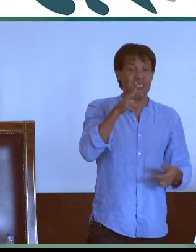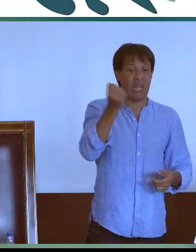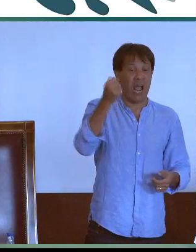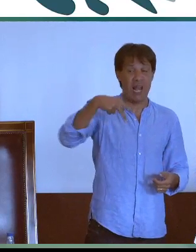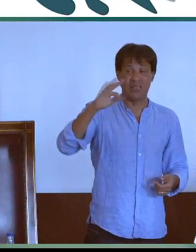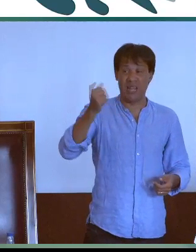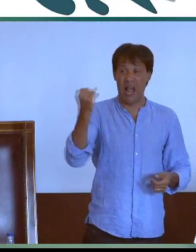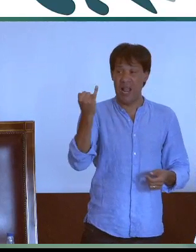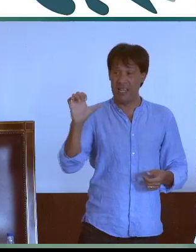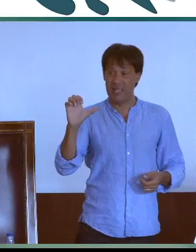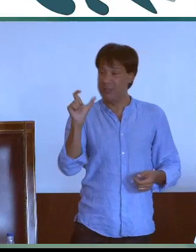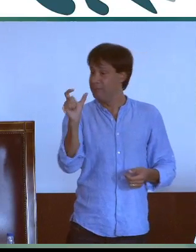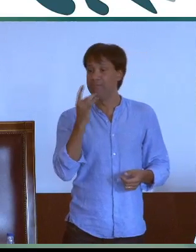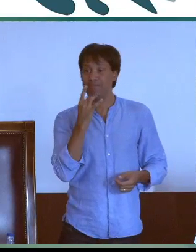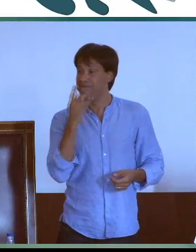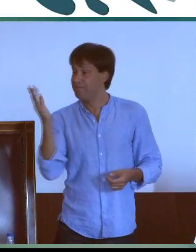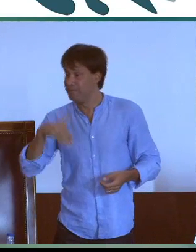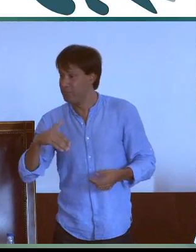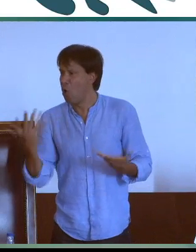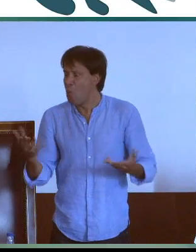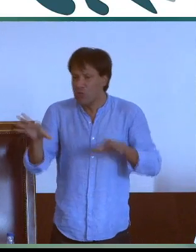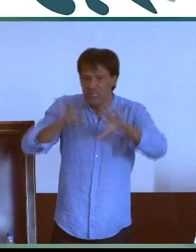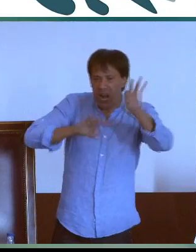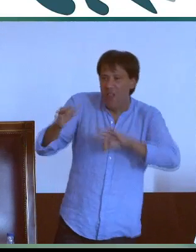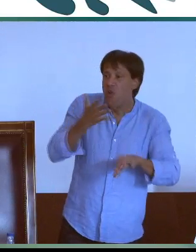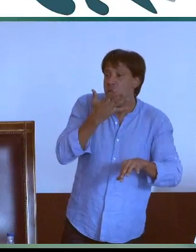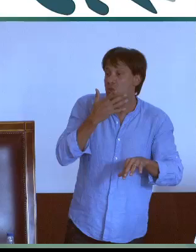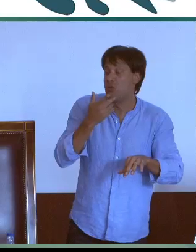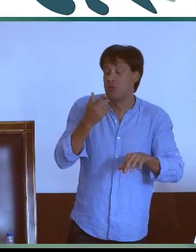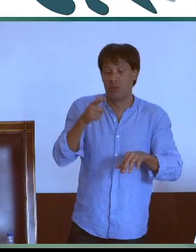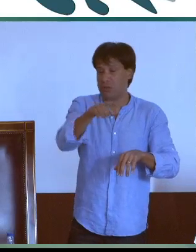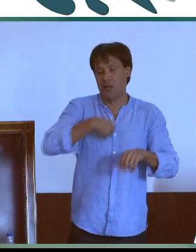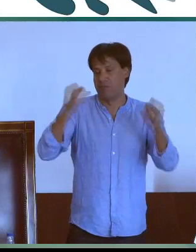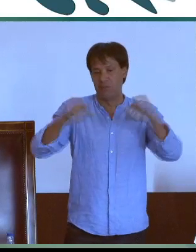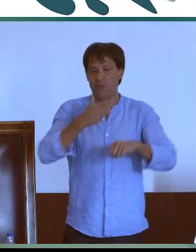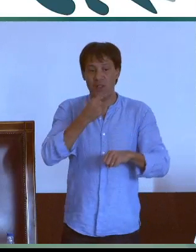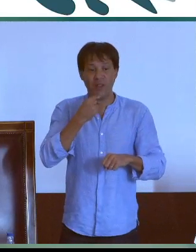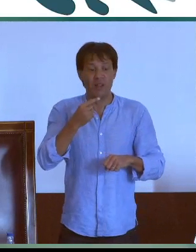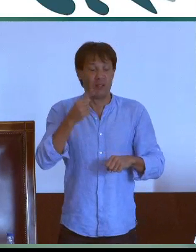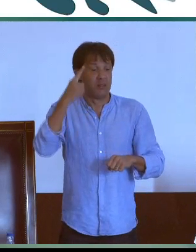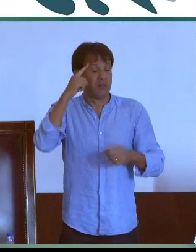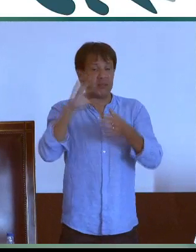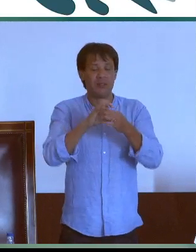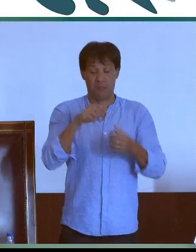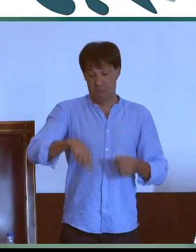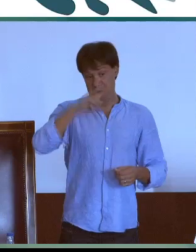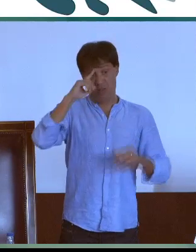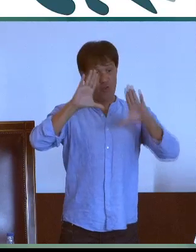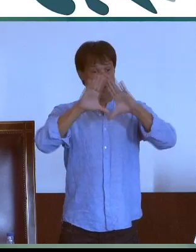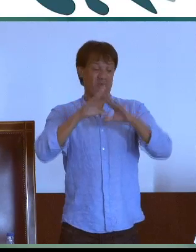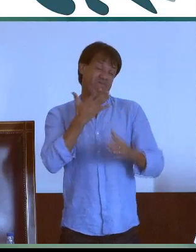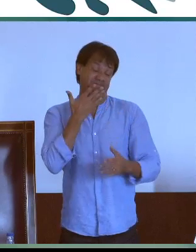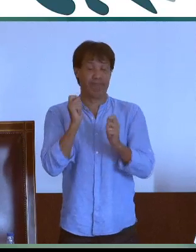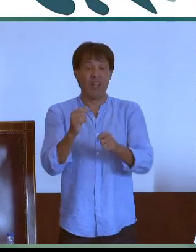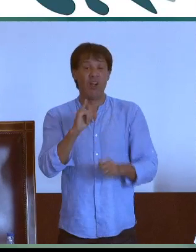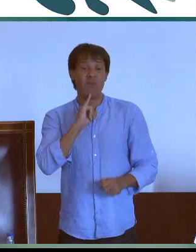Algunos signos no aparecen, por ejemplo, chantaje, no está. Entonces, ¿cómo seleccionábamos ese ítem? Entonces,